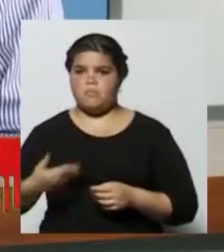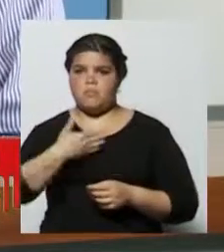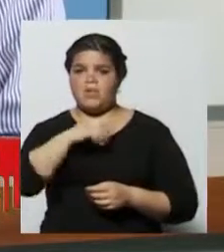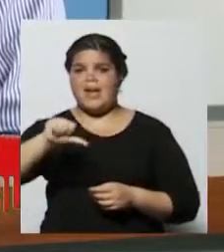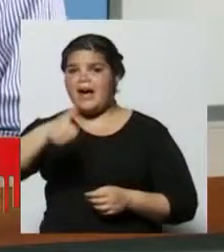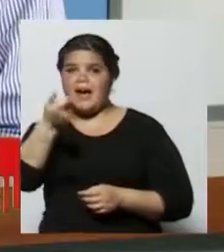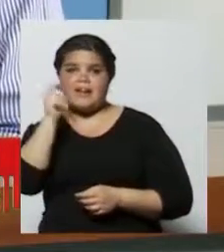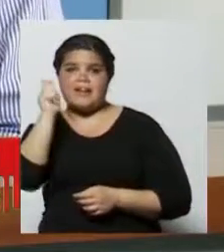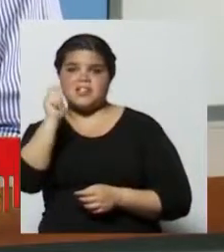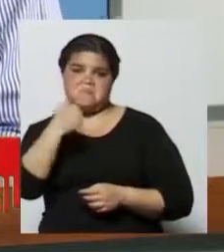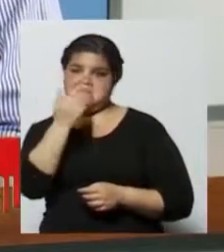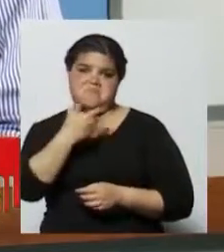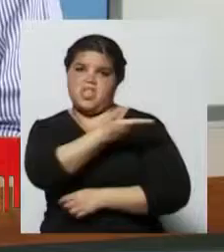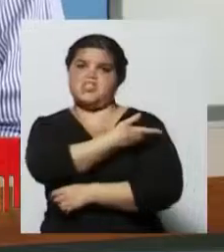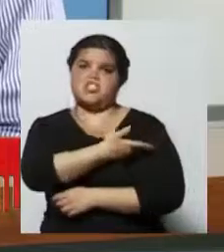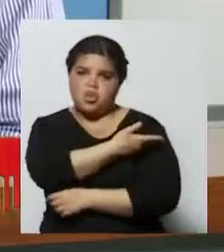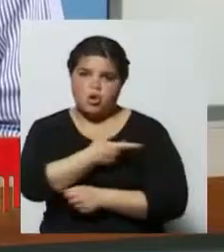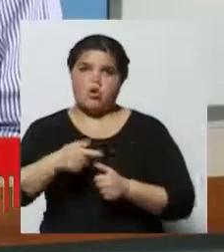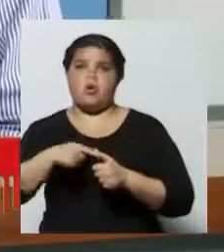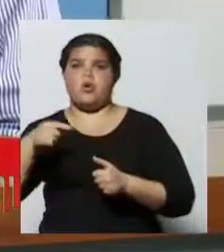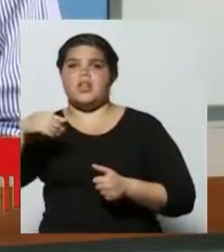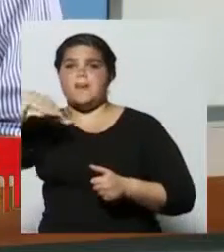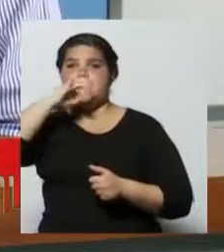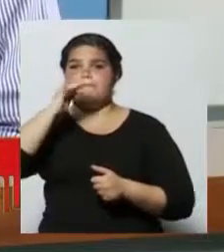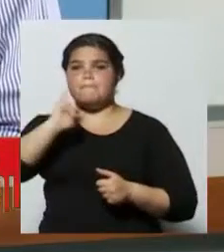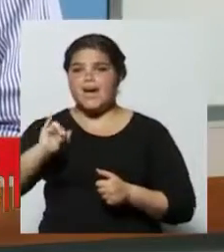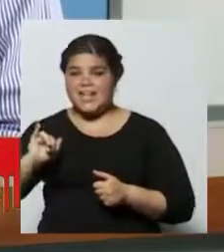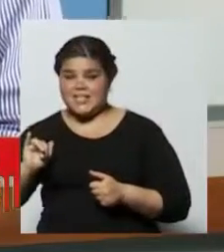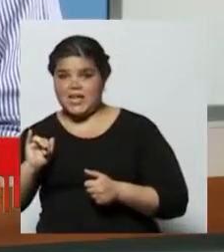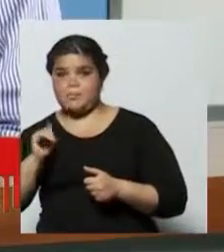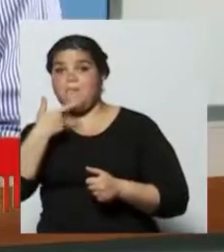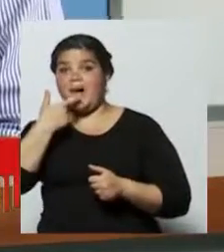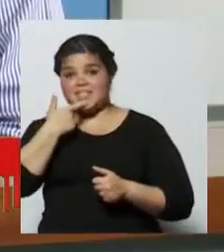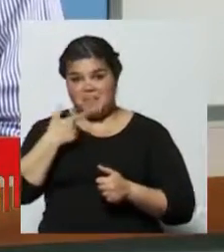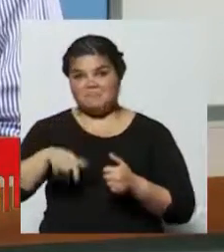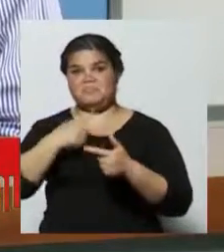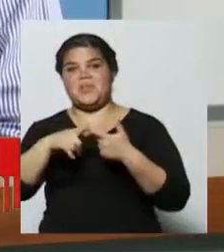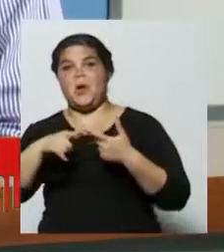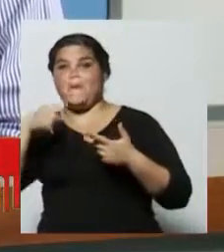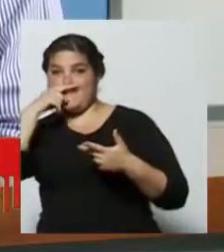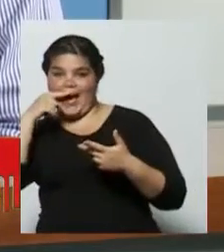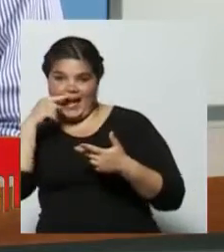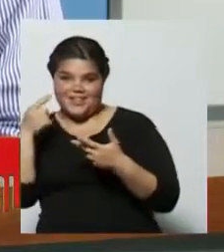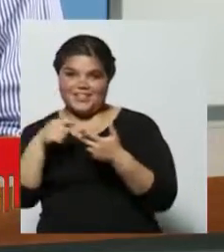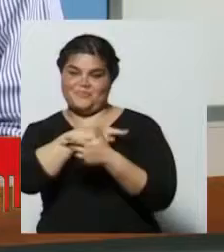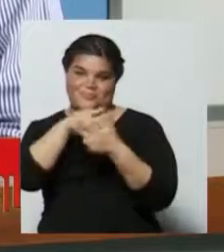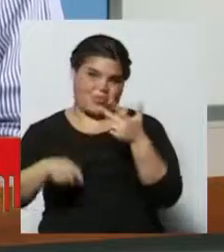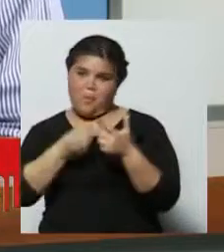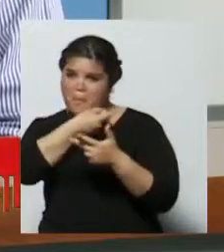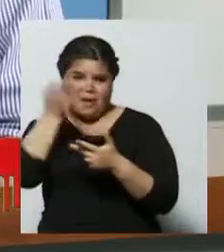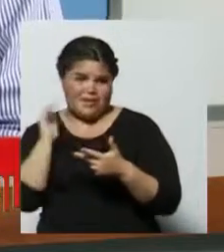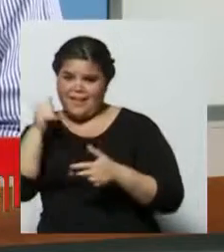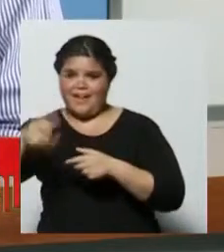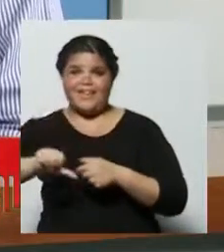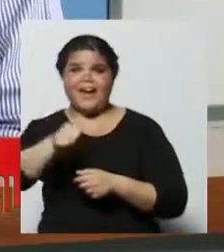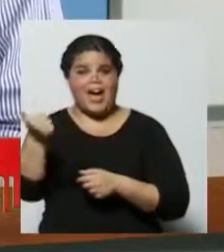como economista de Scioli, o de Redrado de Massa, o Melconian en Macri, digamos que la formación